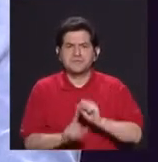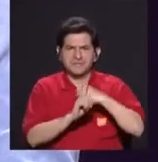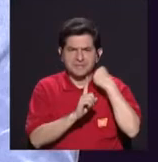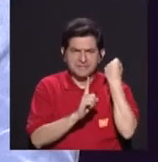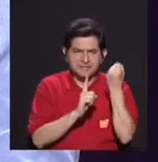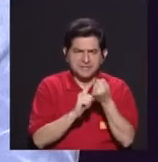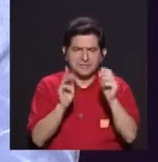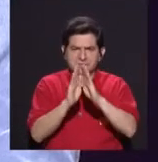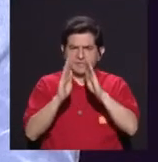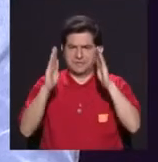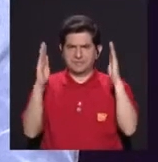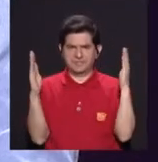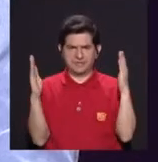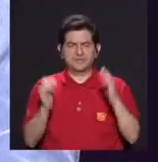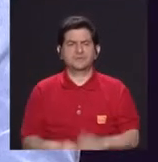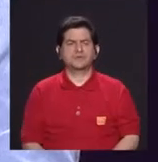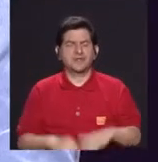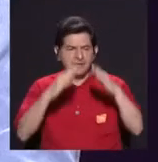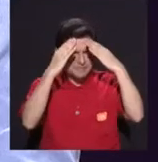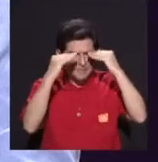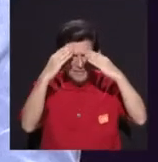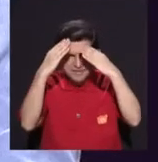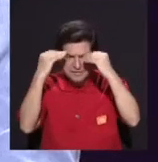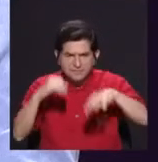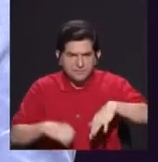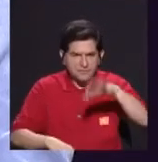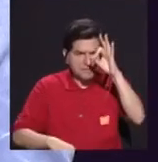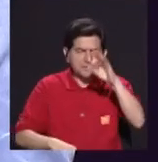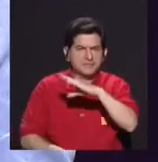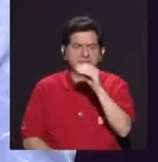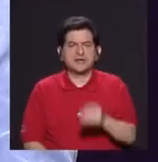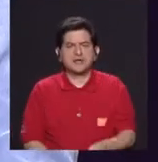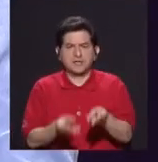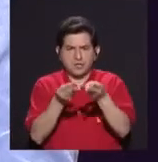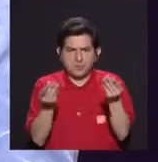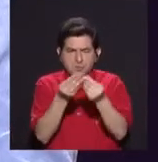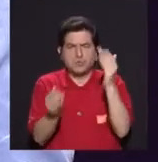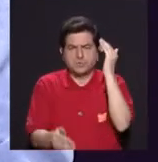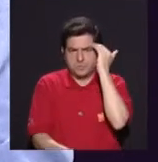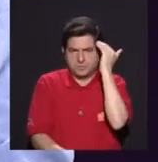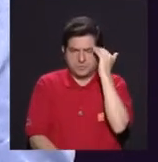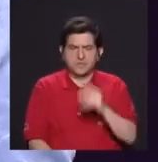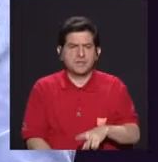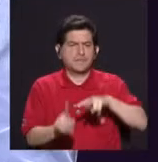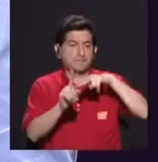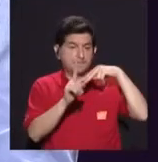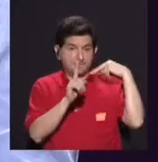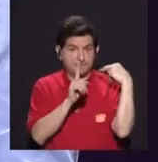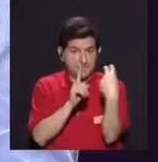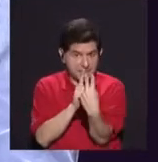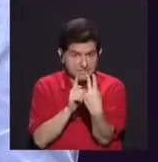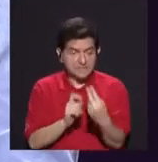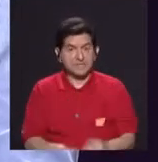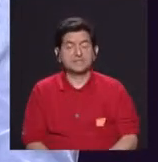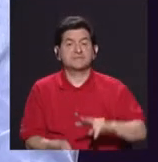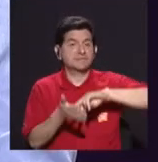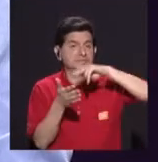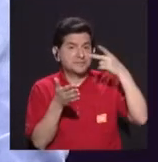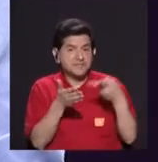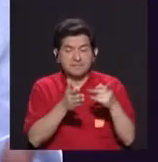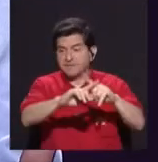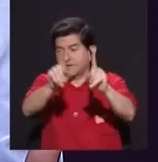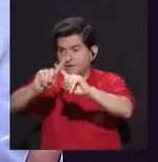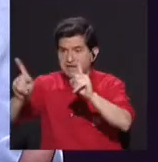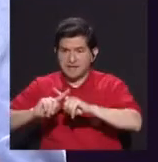a abrirse a ubicar información y generar la como conocimiento desde una perspectiva nos da cuenta de que hay